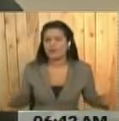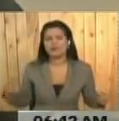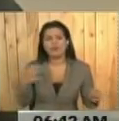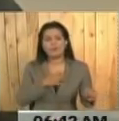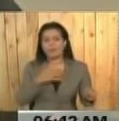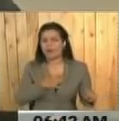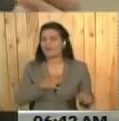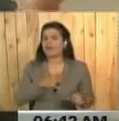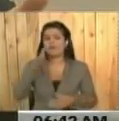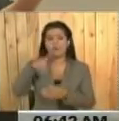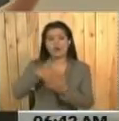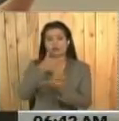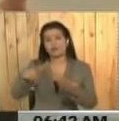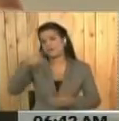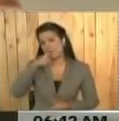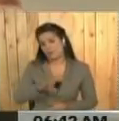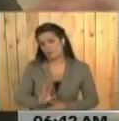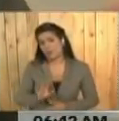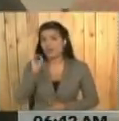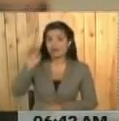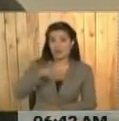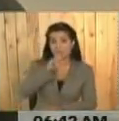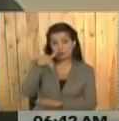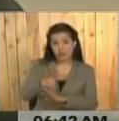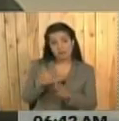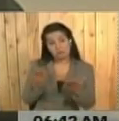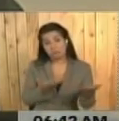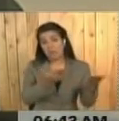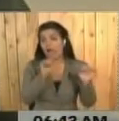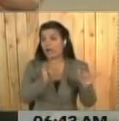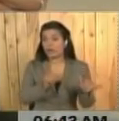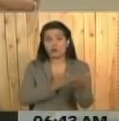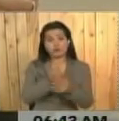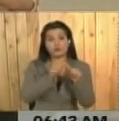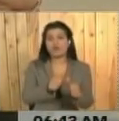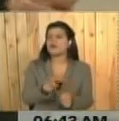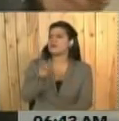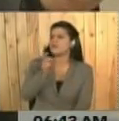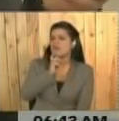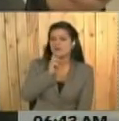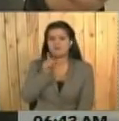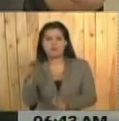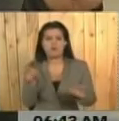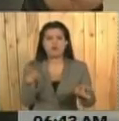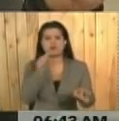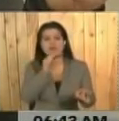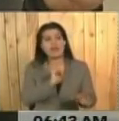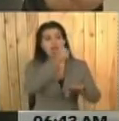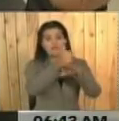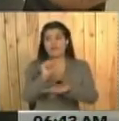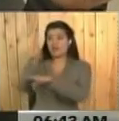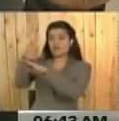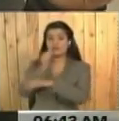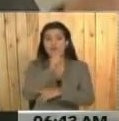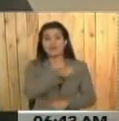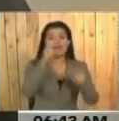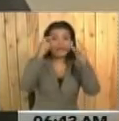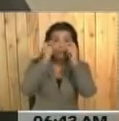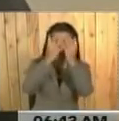ese revocatorio se haga y la asamblea nacional Bueno ya están la disyuntiva Quién va a presidir masalud le agarró el gusto